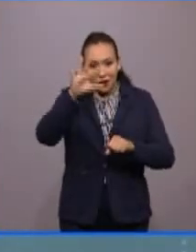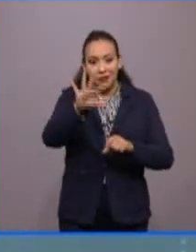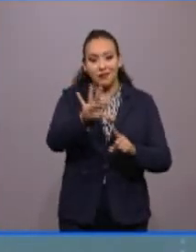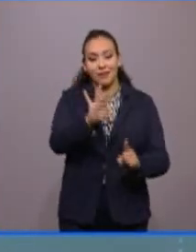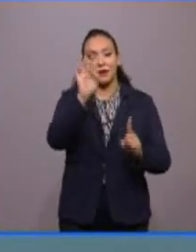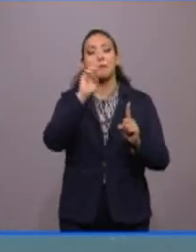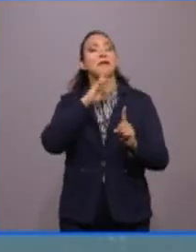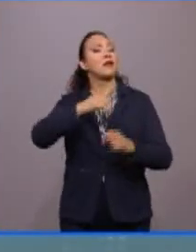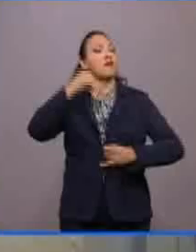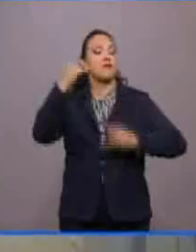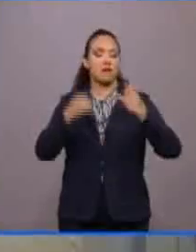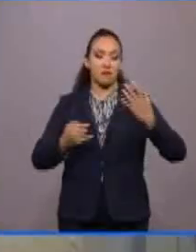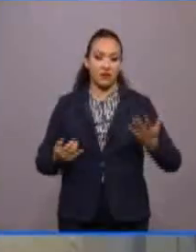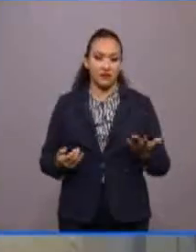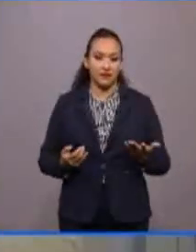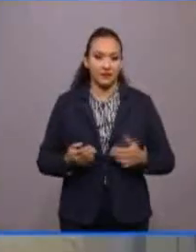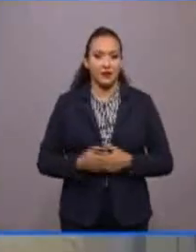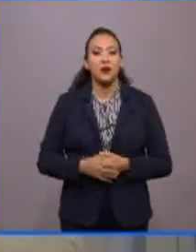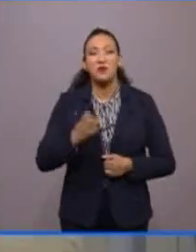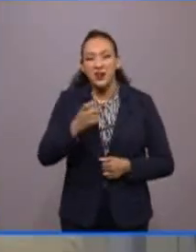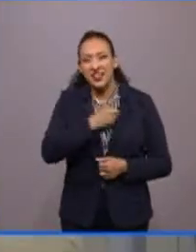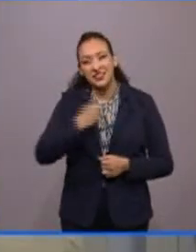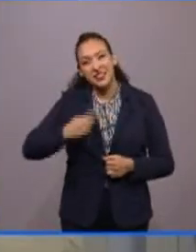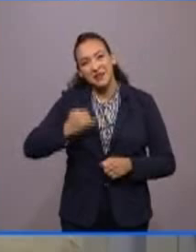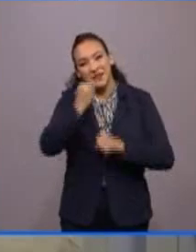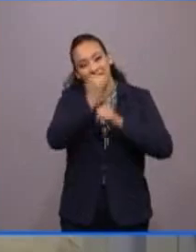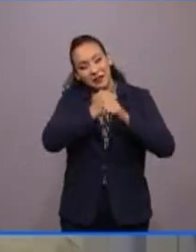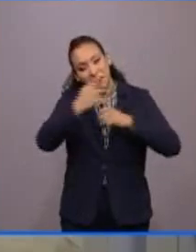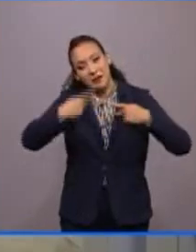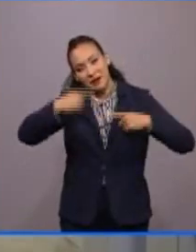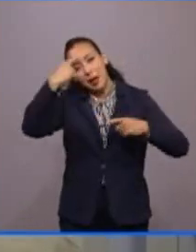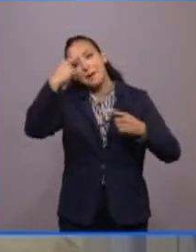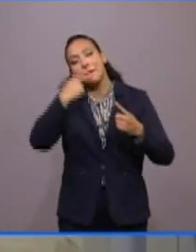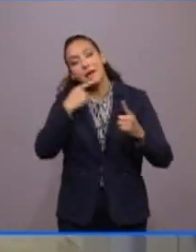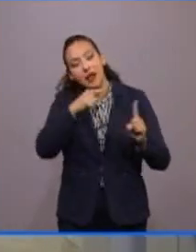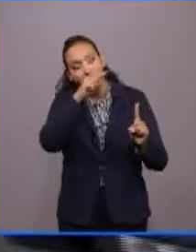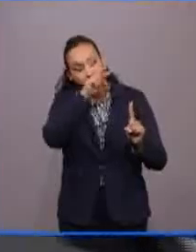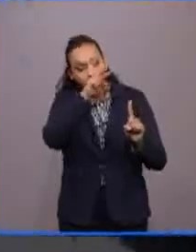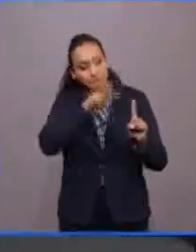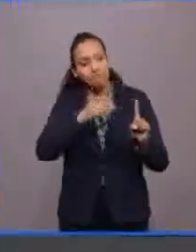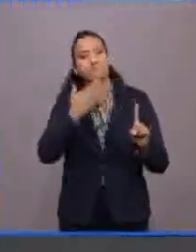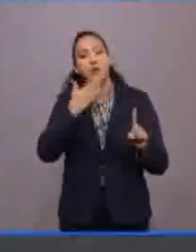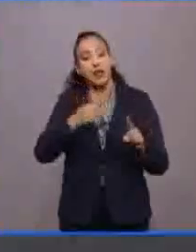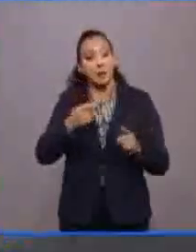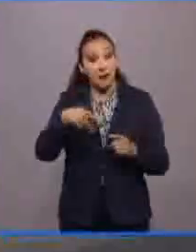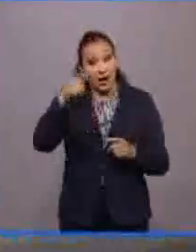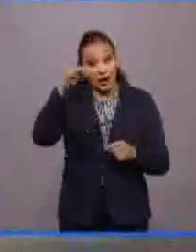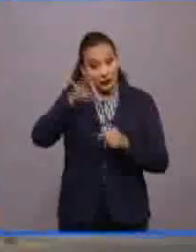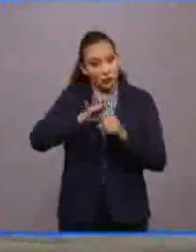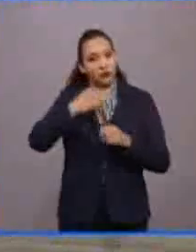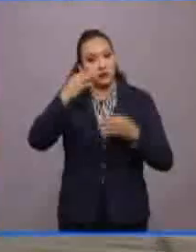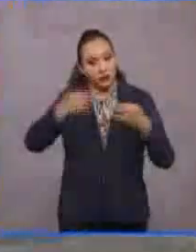juzgadoras. Para ello, deberíamos analizar de forma seria sus perfiles antes de acudir a las casillas.